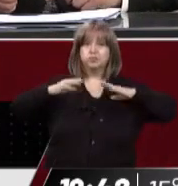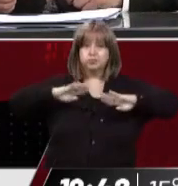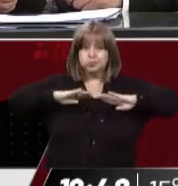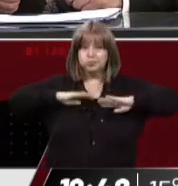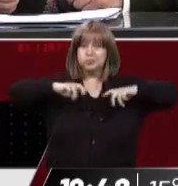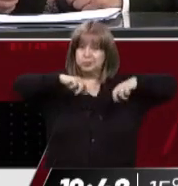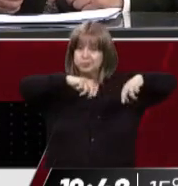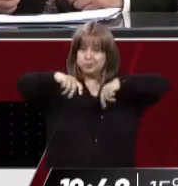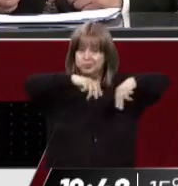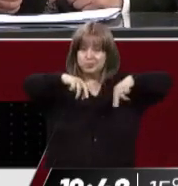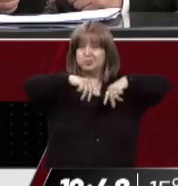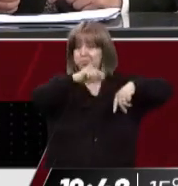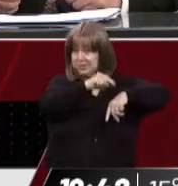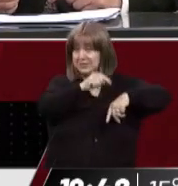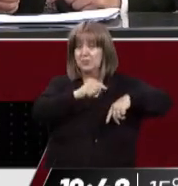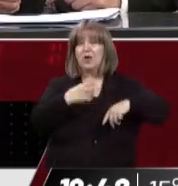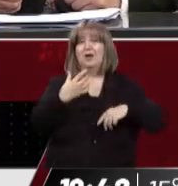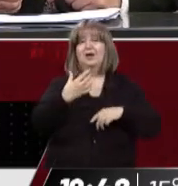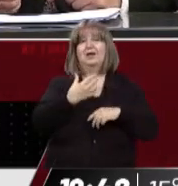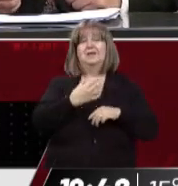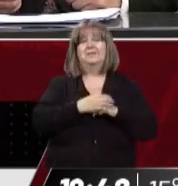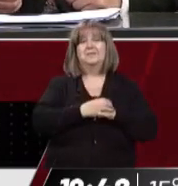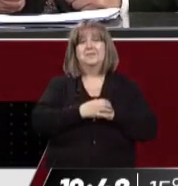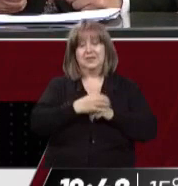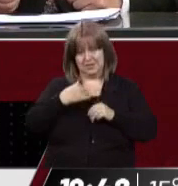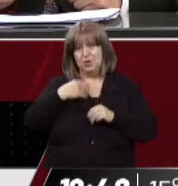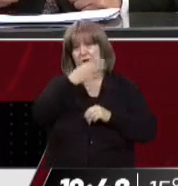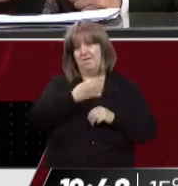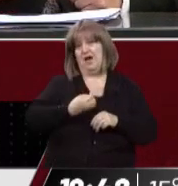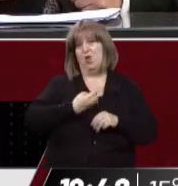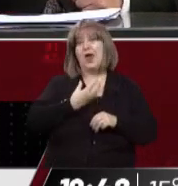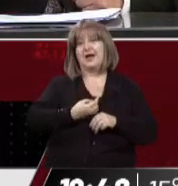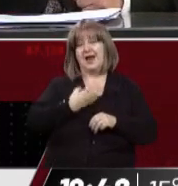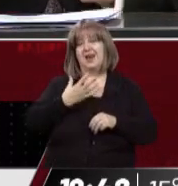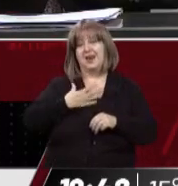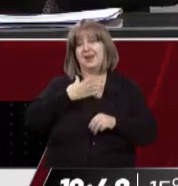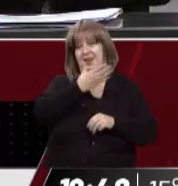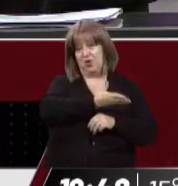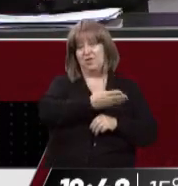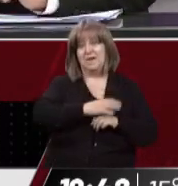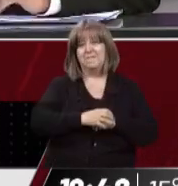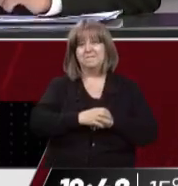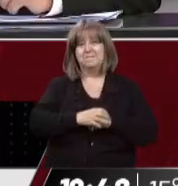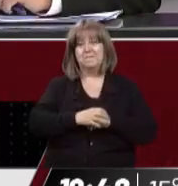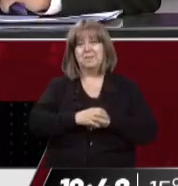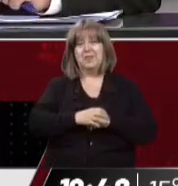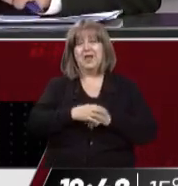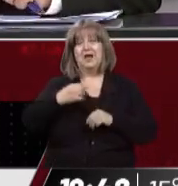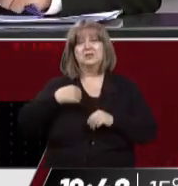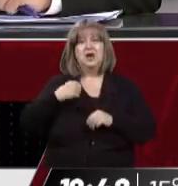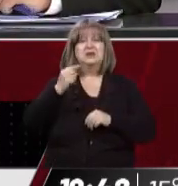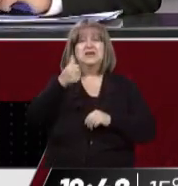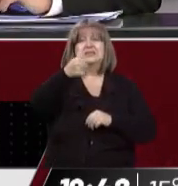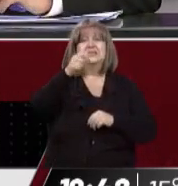acá. Ah, mirá. Estabas ahí en la quinta andando. Bien. Sí, sí. Así que, o sea, yo no estoy acá hace mucho, estoy